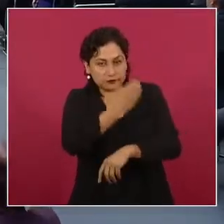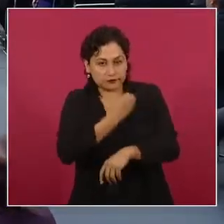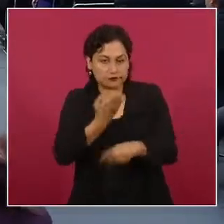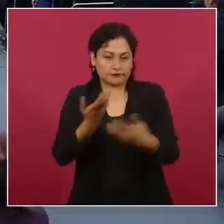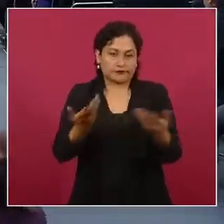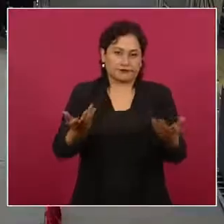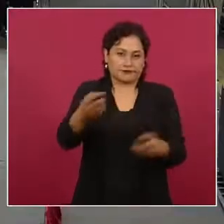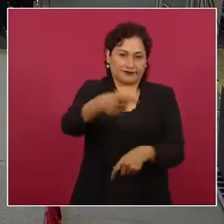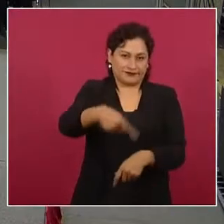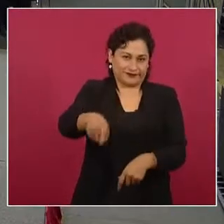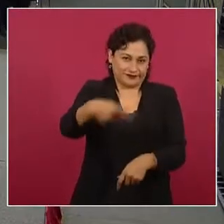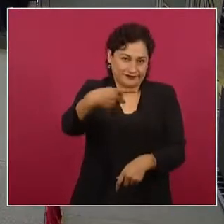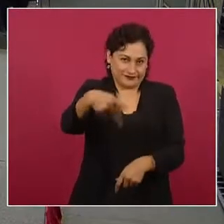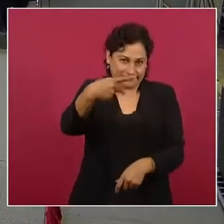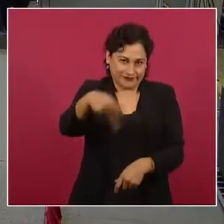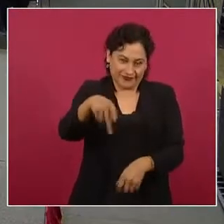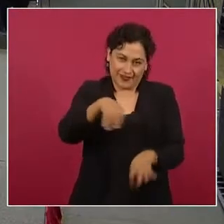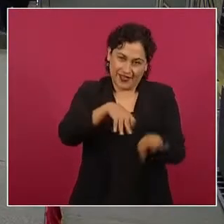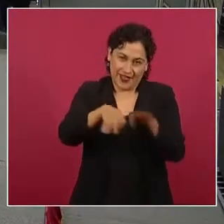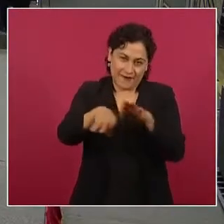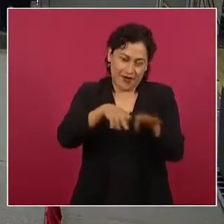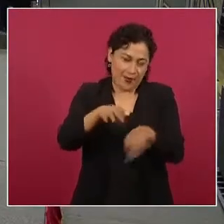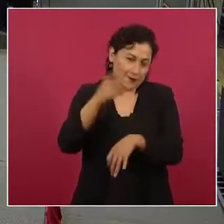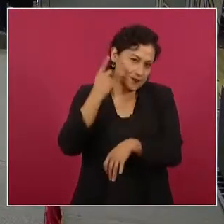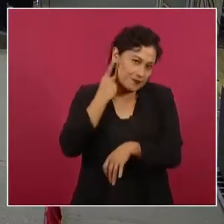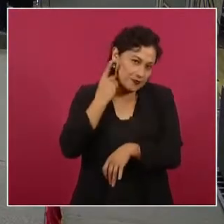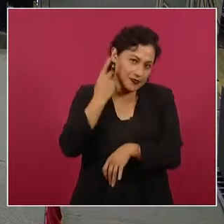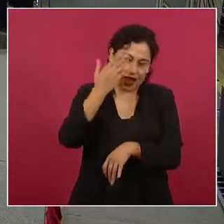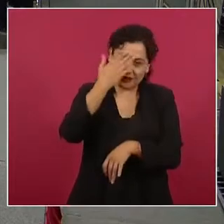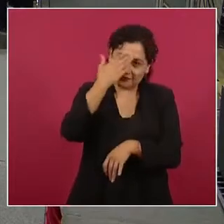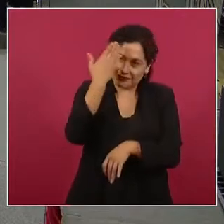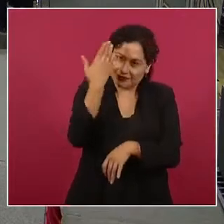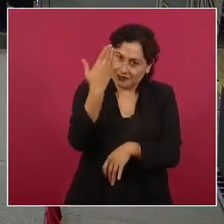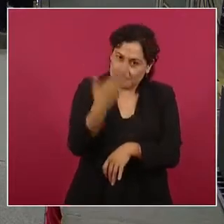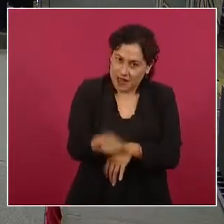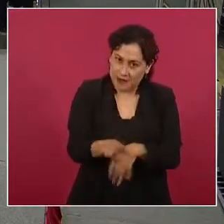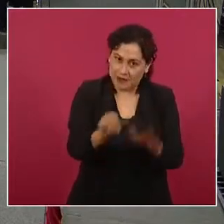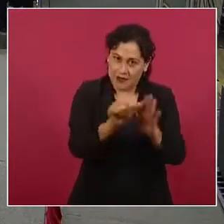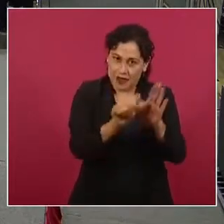legisladores, parlamentarios, saben de estos procedimientos